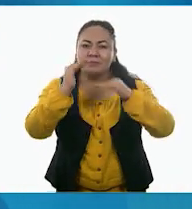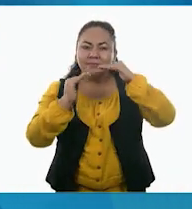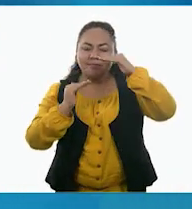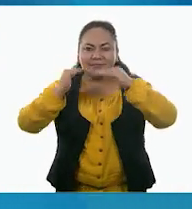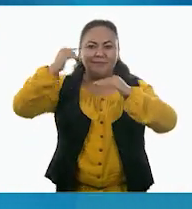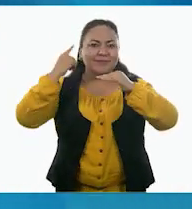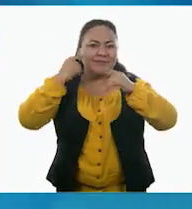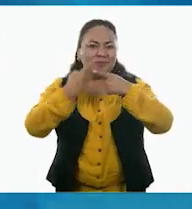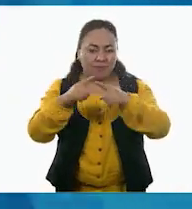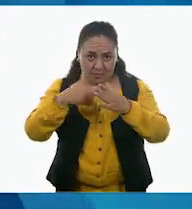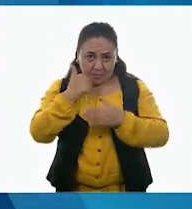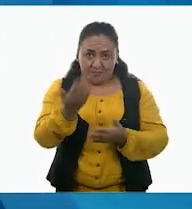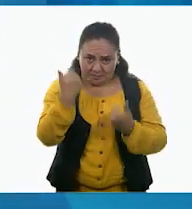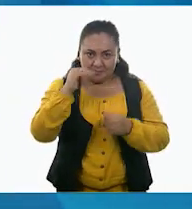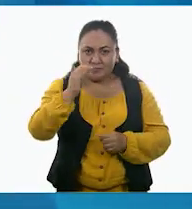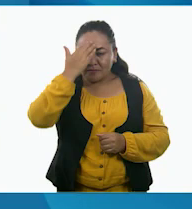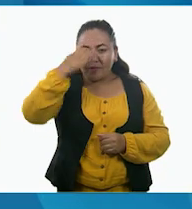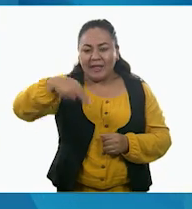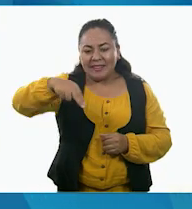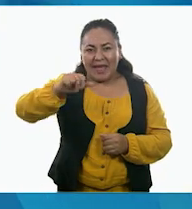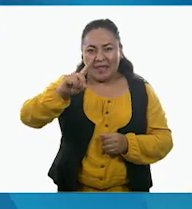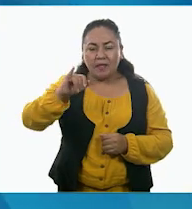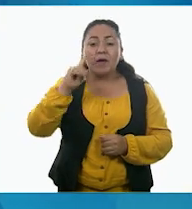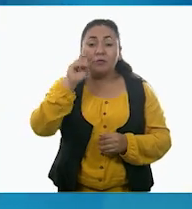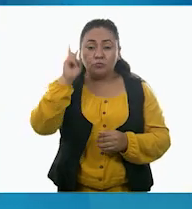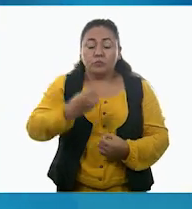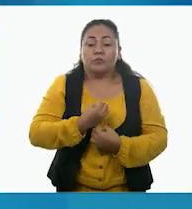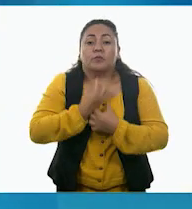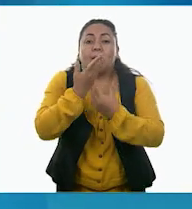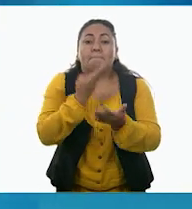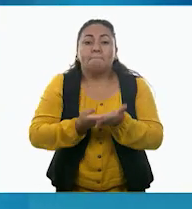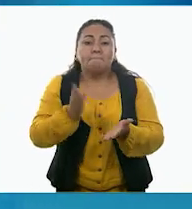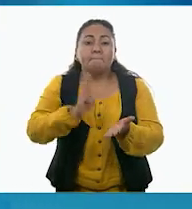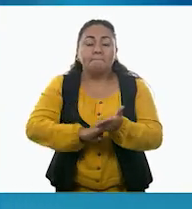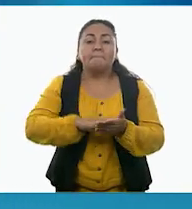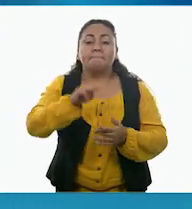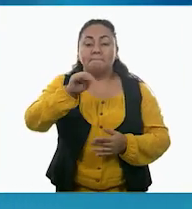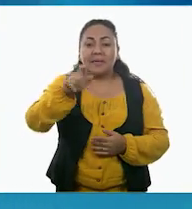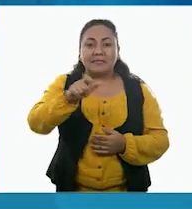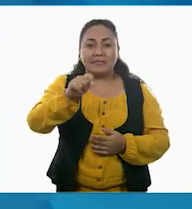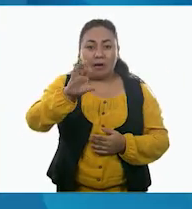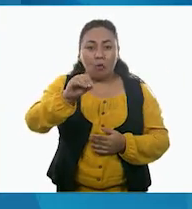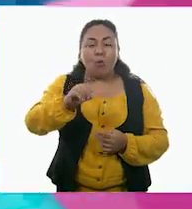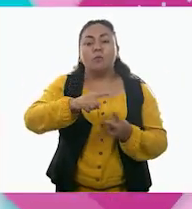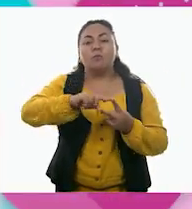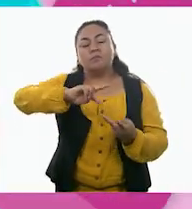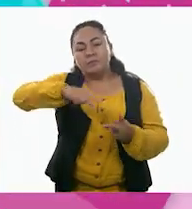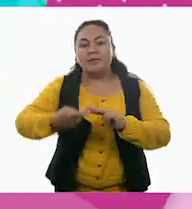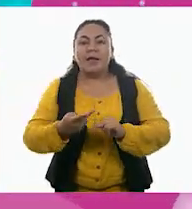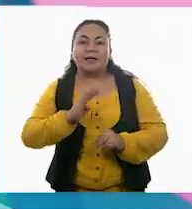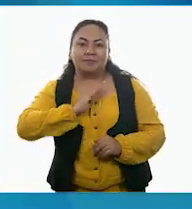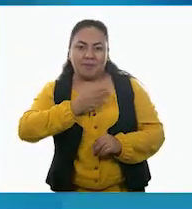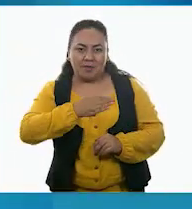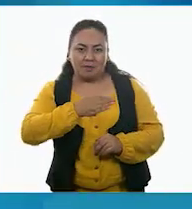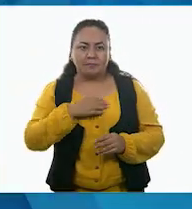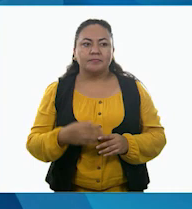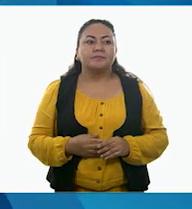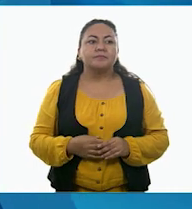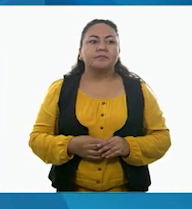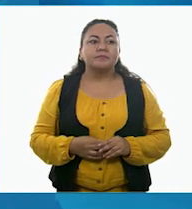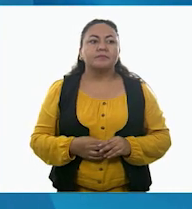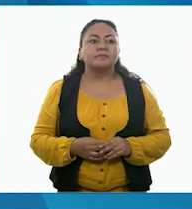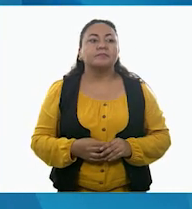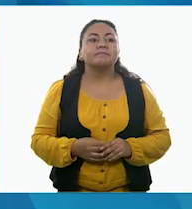¿Me acompañas a conocer a Nadia, quien es una poeta bilingüe mixteco español? ¡Corre video!